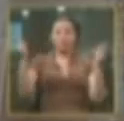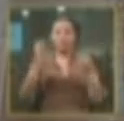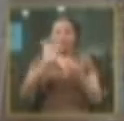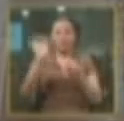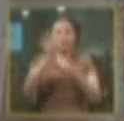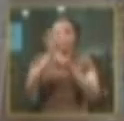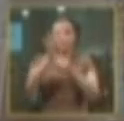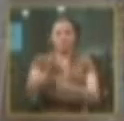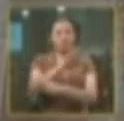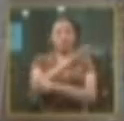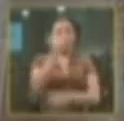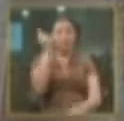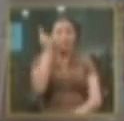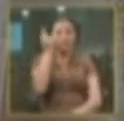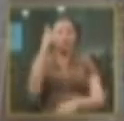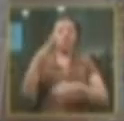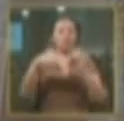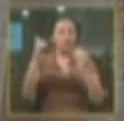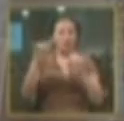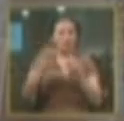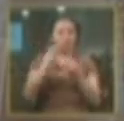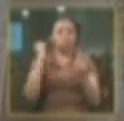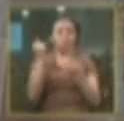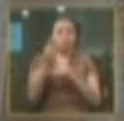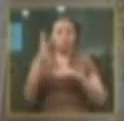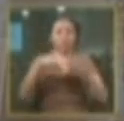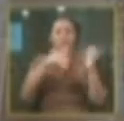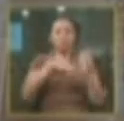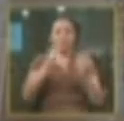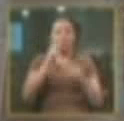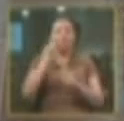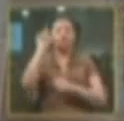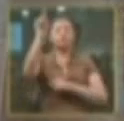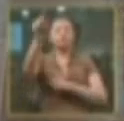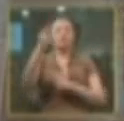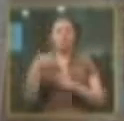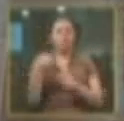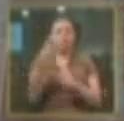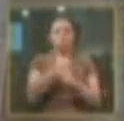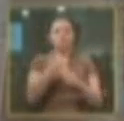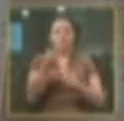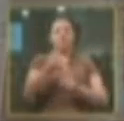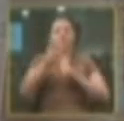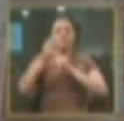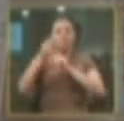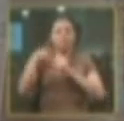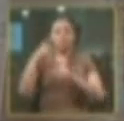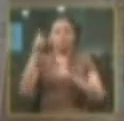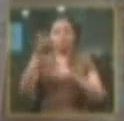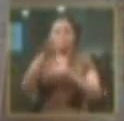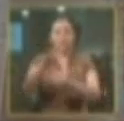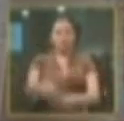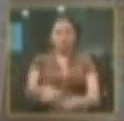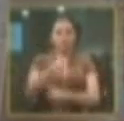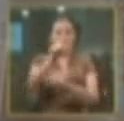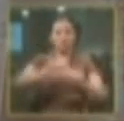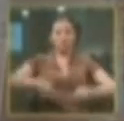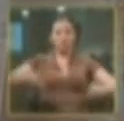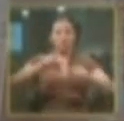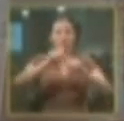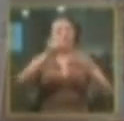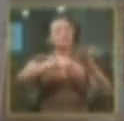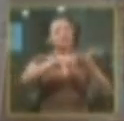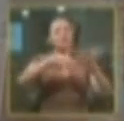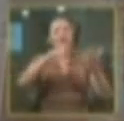discriminación, entender de que hay situaciones que están más allá de nuestros afanes de desprestigiar a la Asamblea, de criticar a quien la